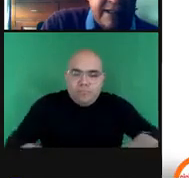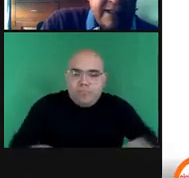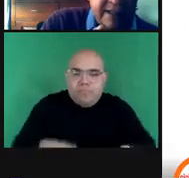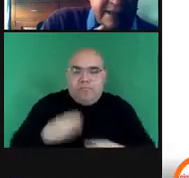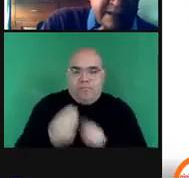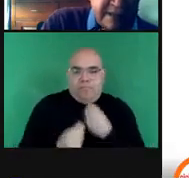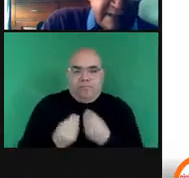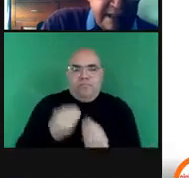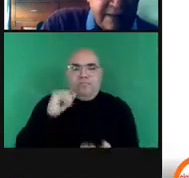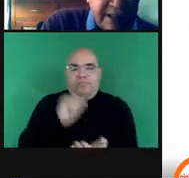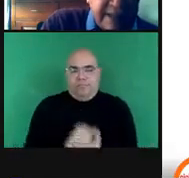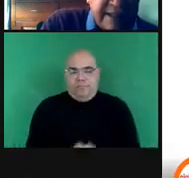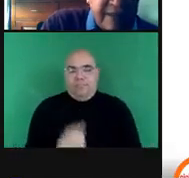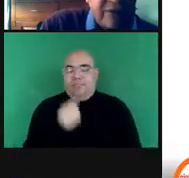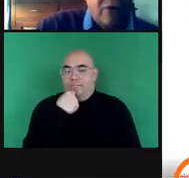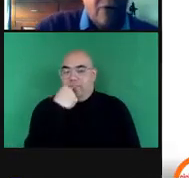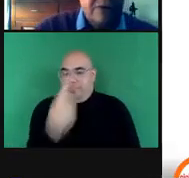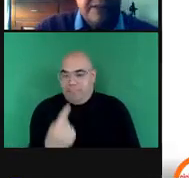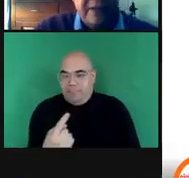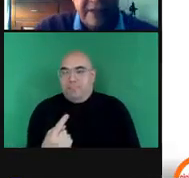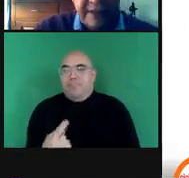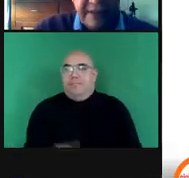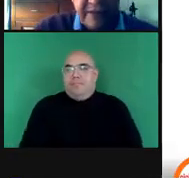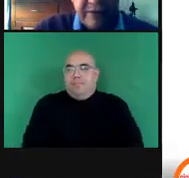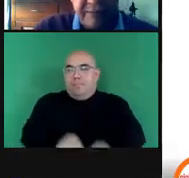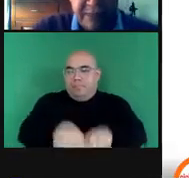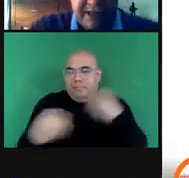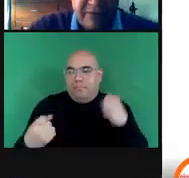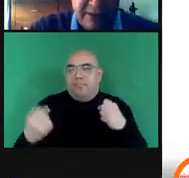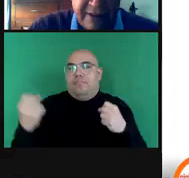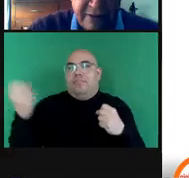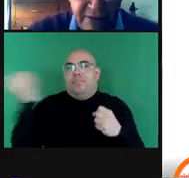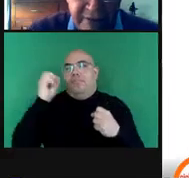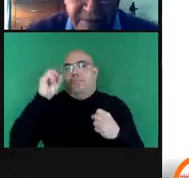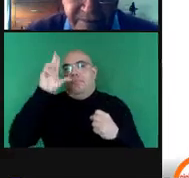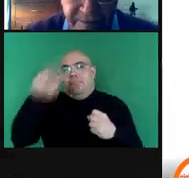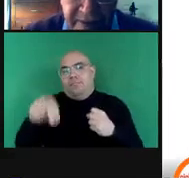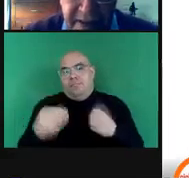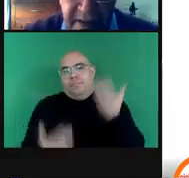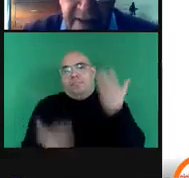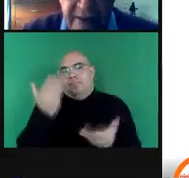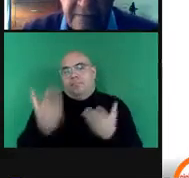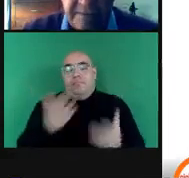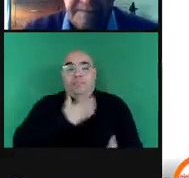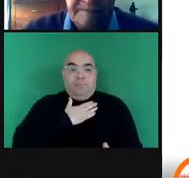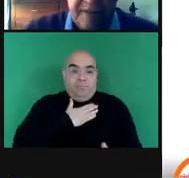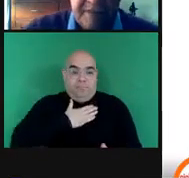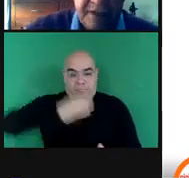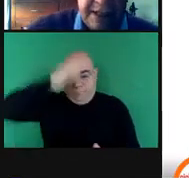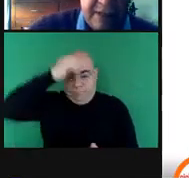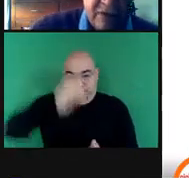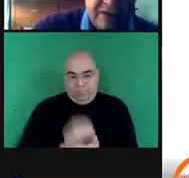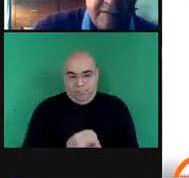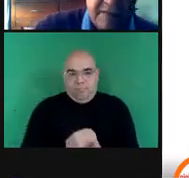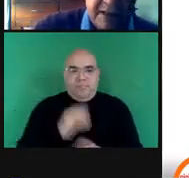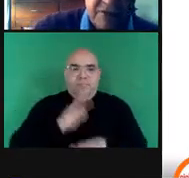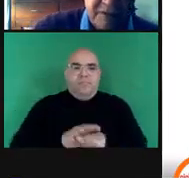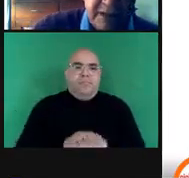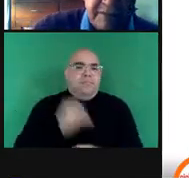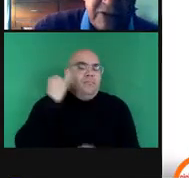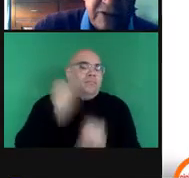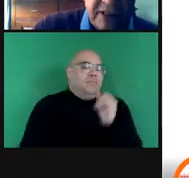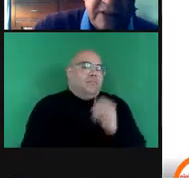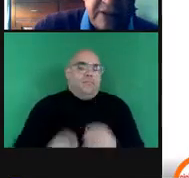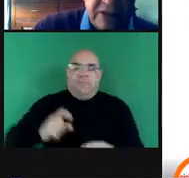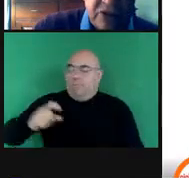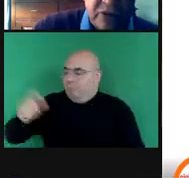decir si está vandalizando o no está vandalizando. Para mí tengo eso, ¿no? Al fin y al cabo, los grafiteros